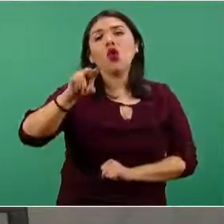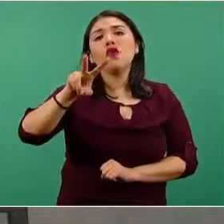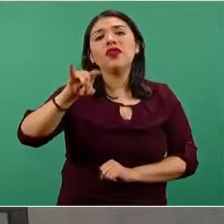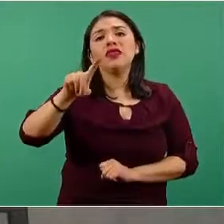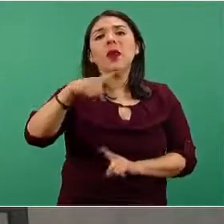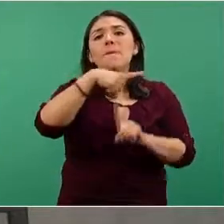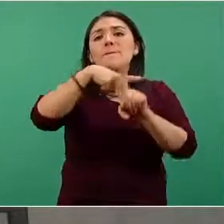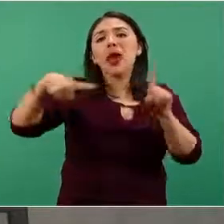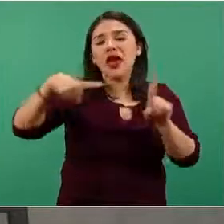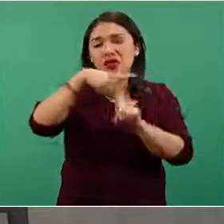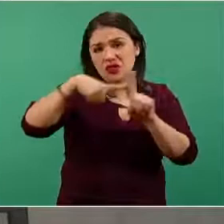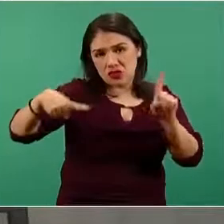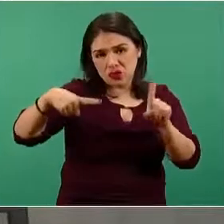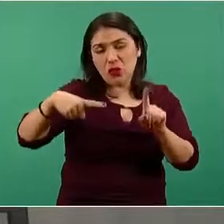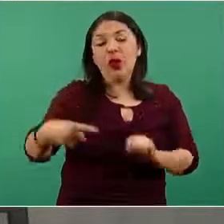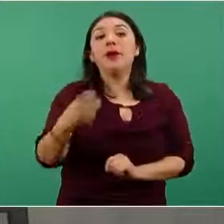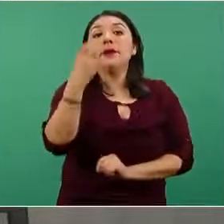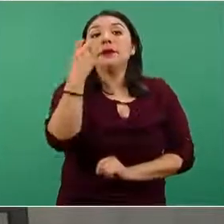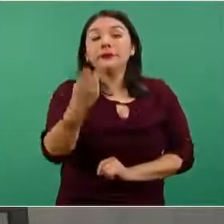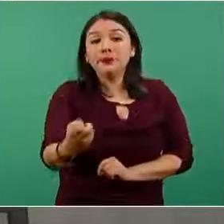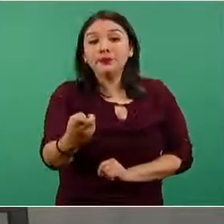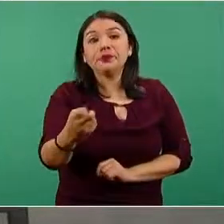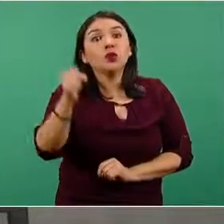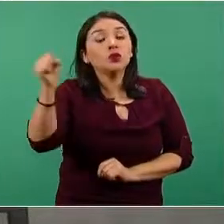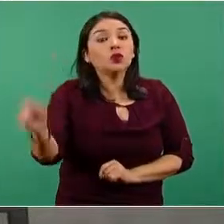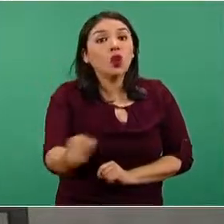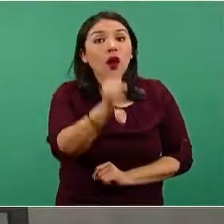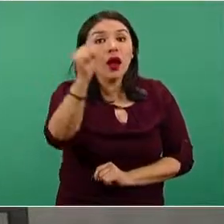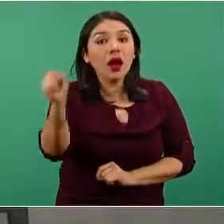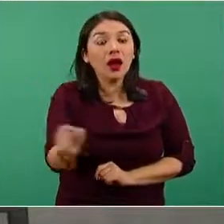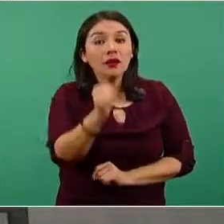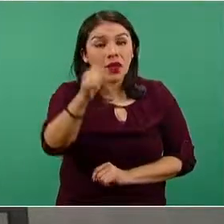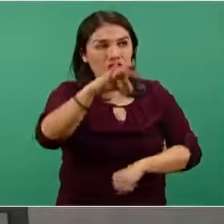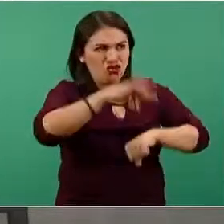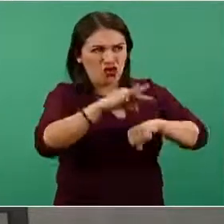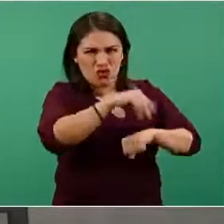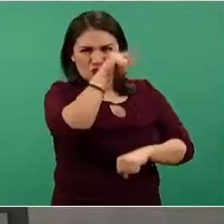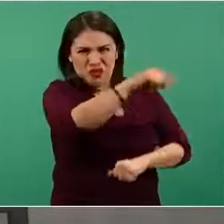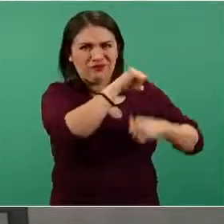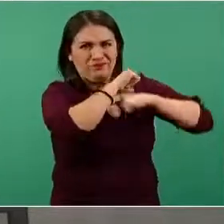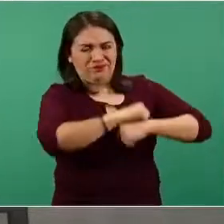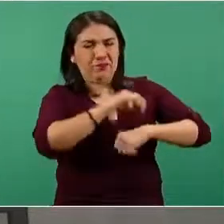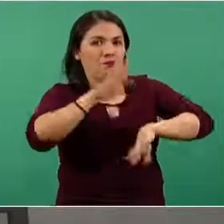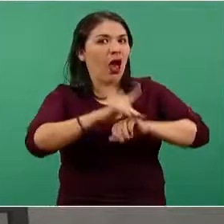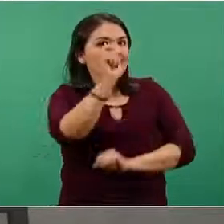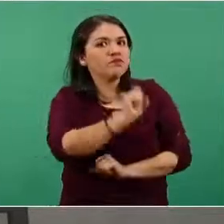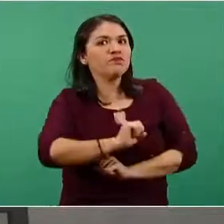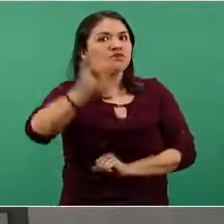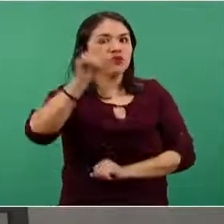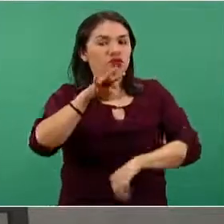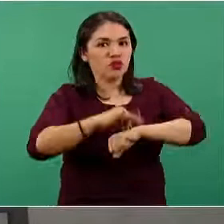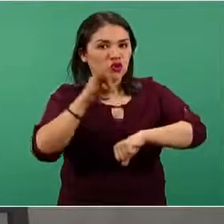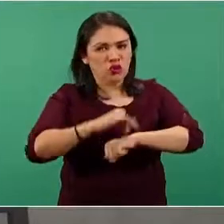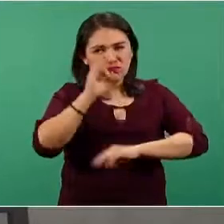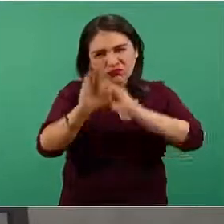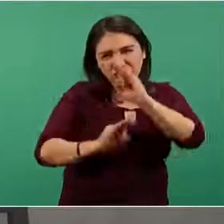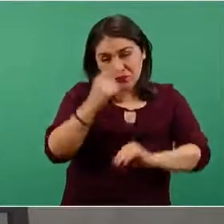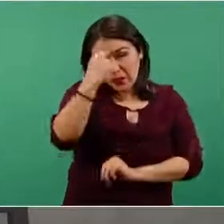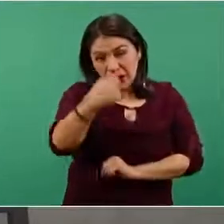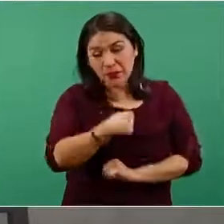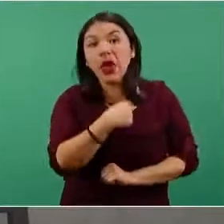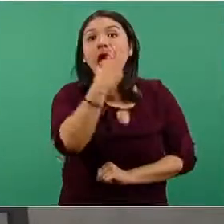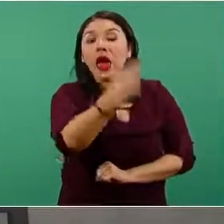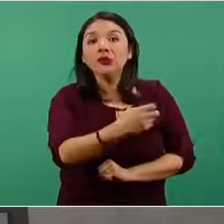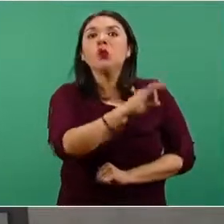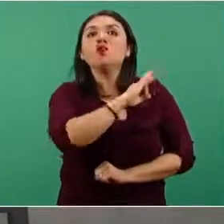con COVID moderado. Y afortunadamente, mi médico tratante, que es un excelente médico infectólogo,